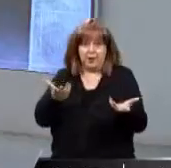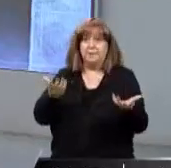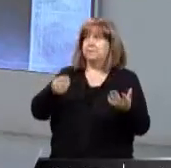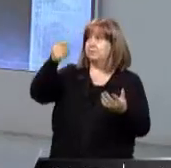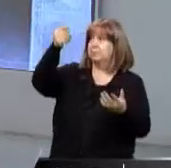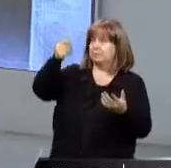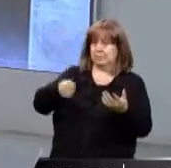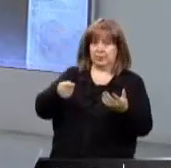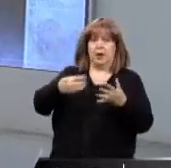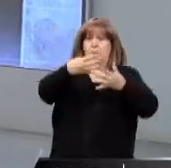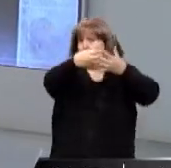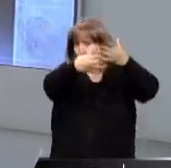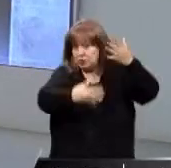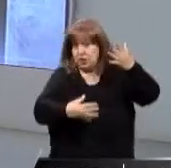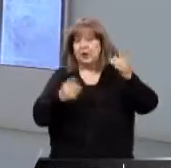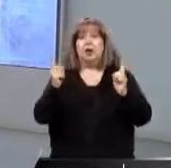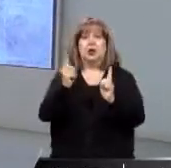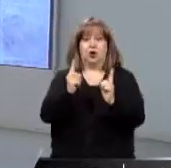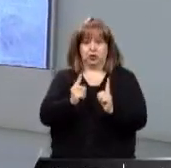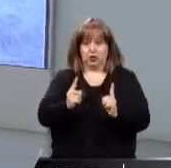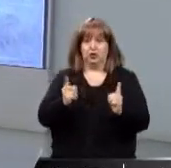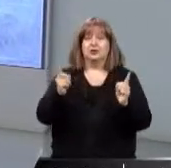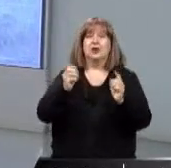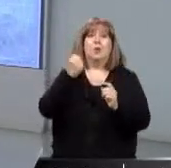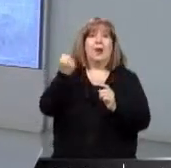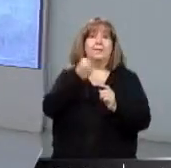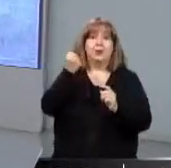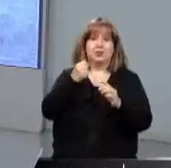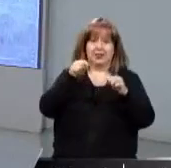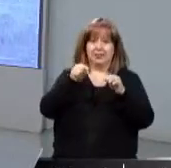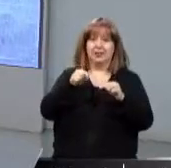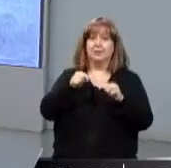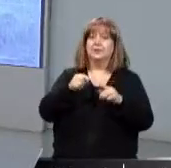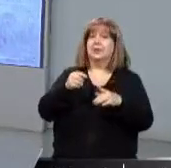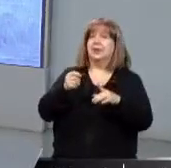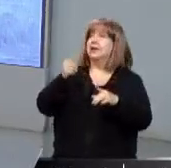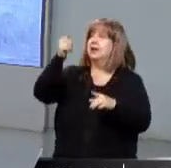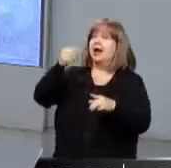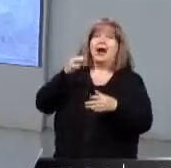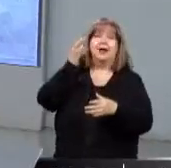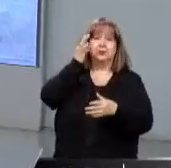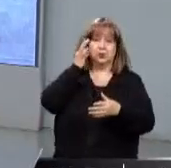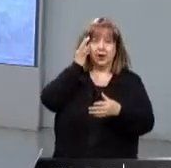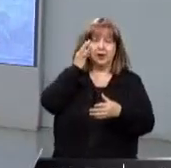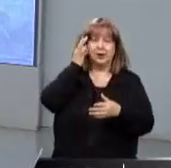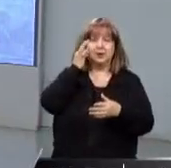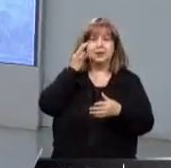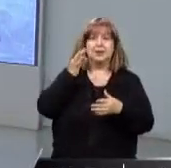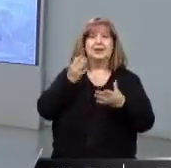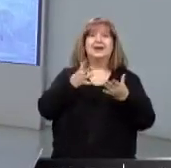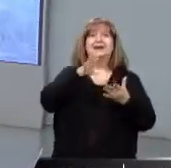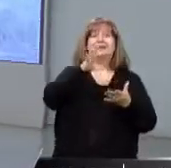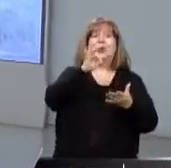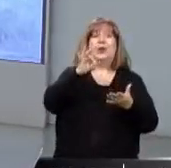dice, si te tengo que dar el listado de todo lo que ha aumentado, te tengo que decir todo. Pero bueno, ¿qué es lo que más repercute? Por ejemplo, el azúcar. 50 kilos, la